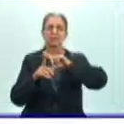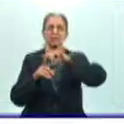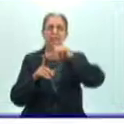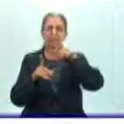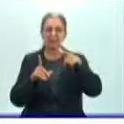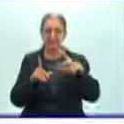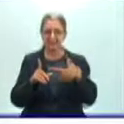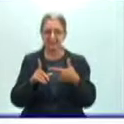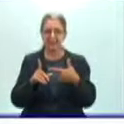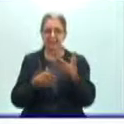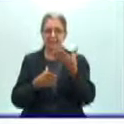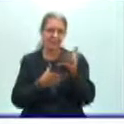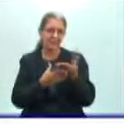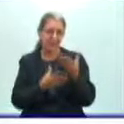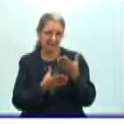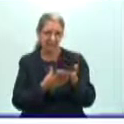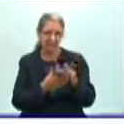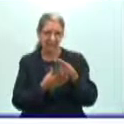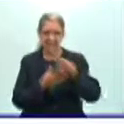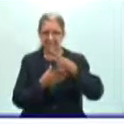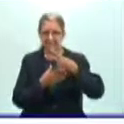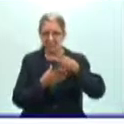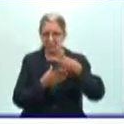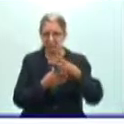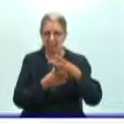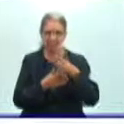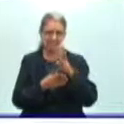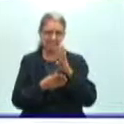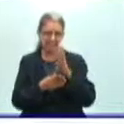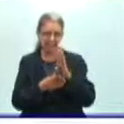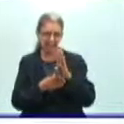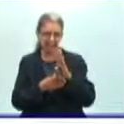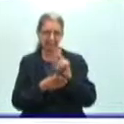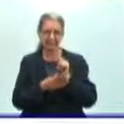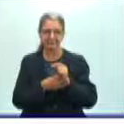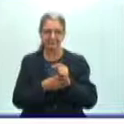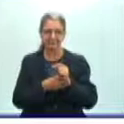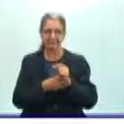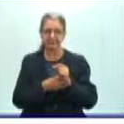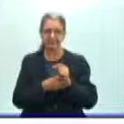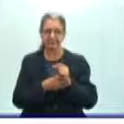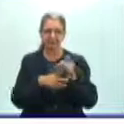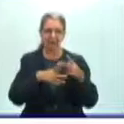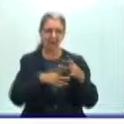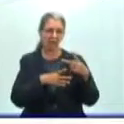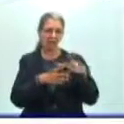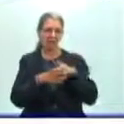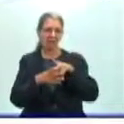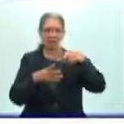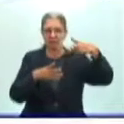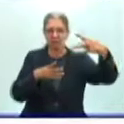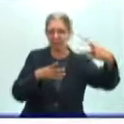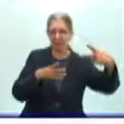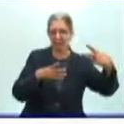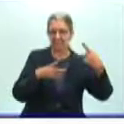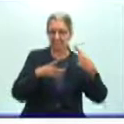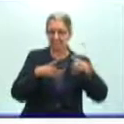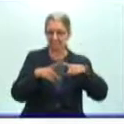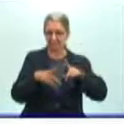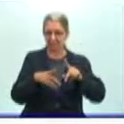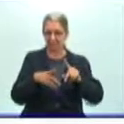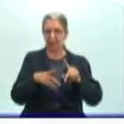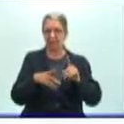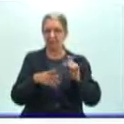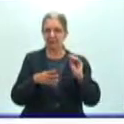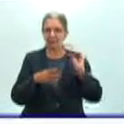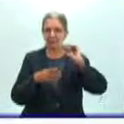te estamos pidiendo la amplitud del ángulo B, que es un ángulo que está exterior a la circunferencia, pero él forma parte de un